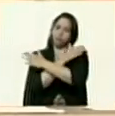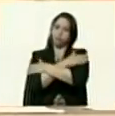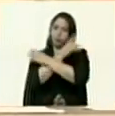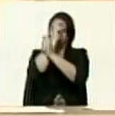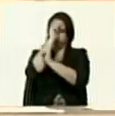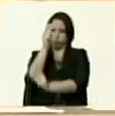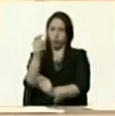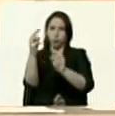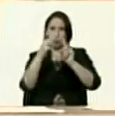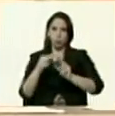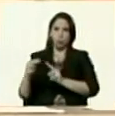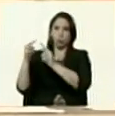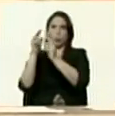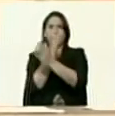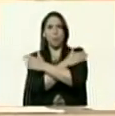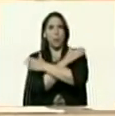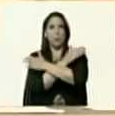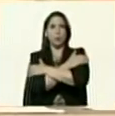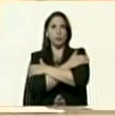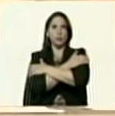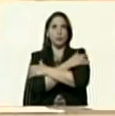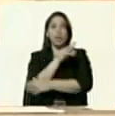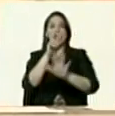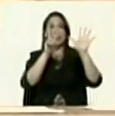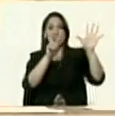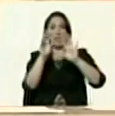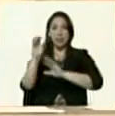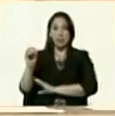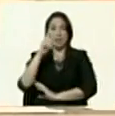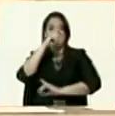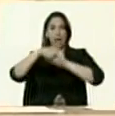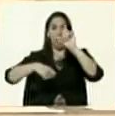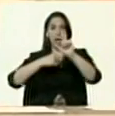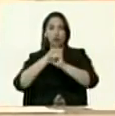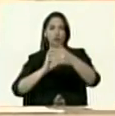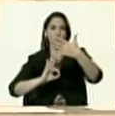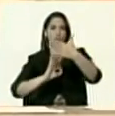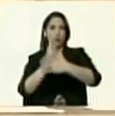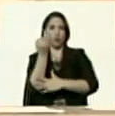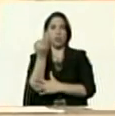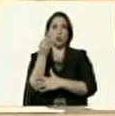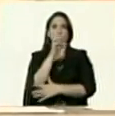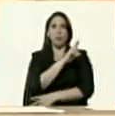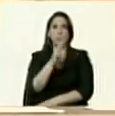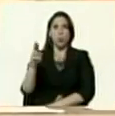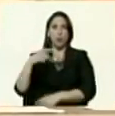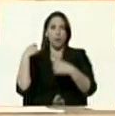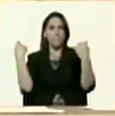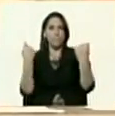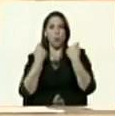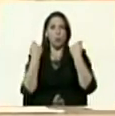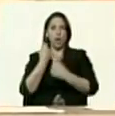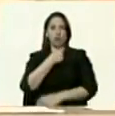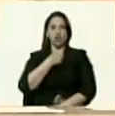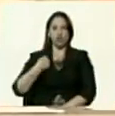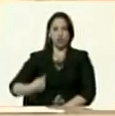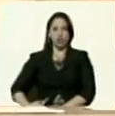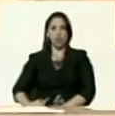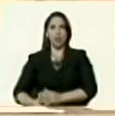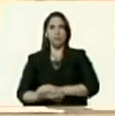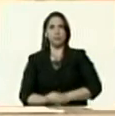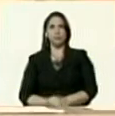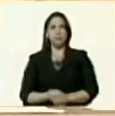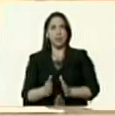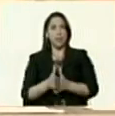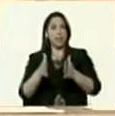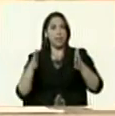reconocimiento y de felicitación por los 70 años de la fundación de la República Popular China por parte del gran